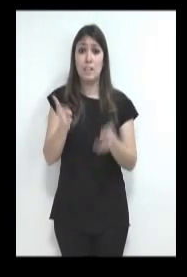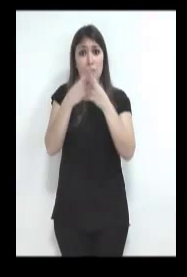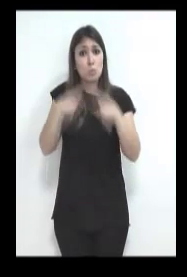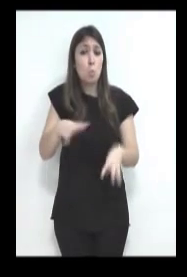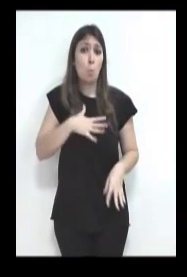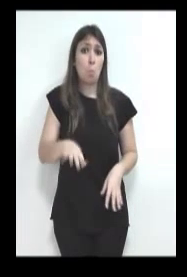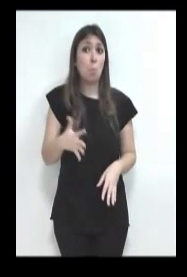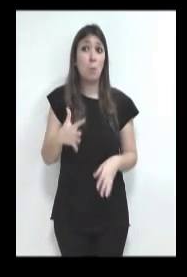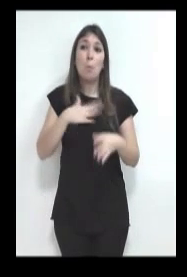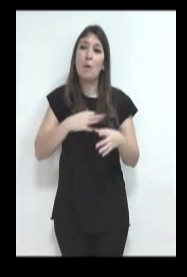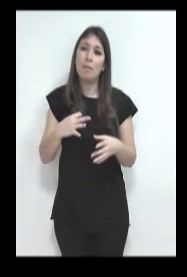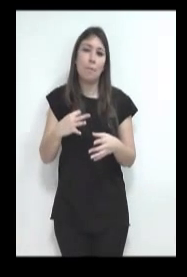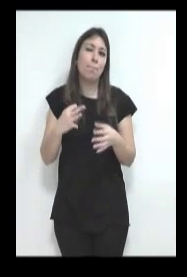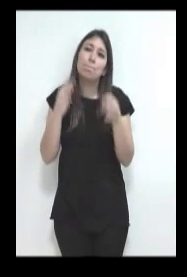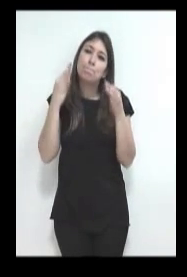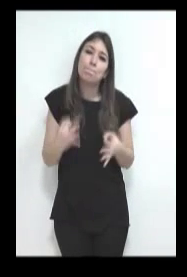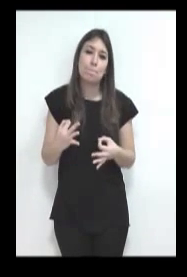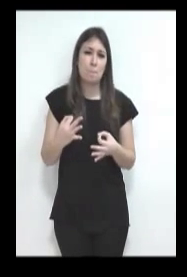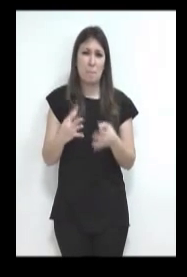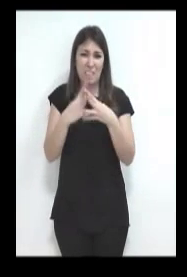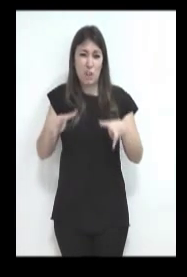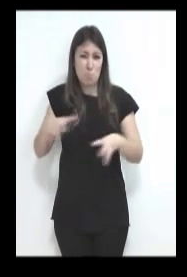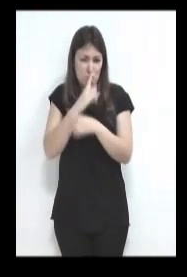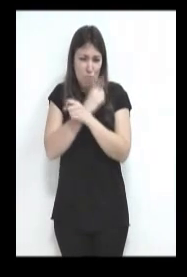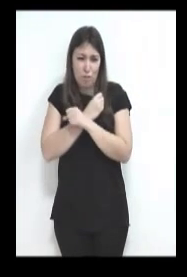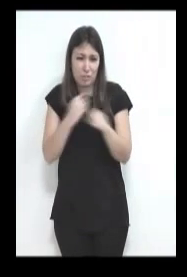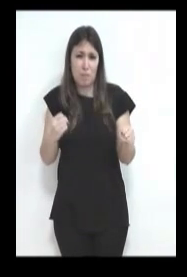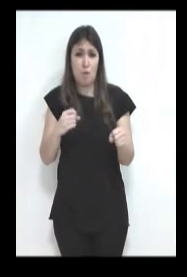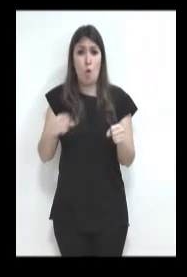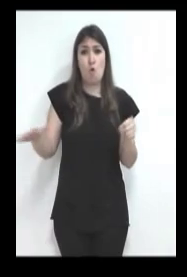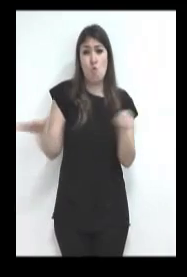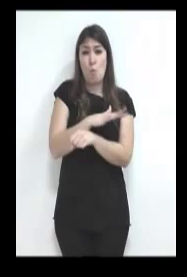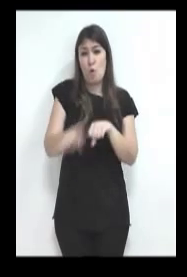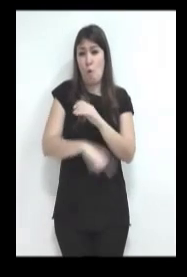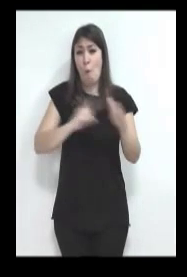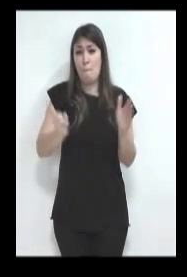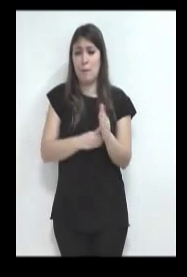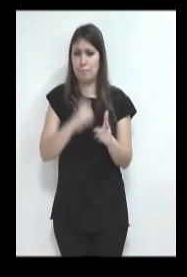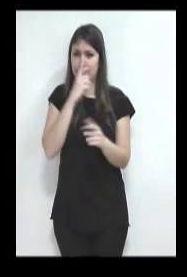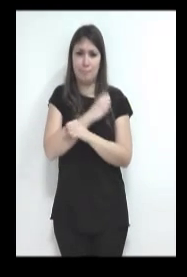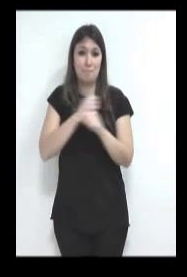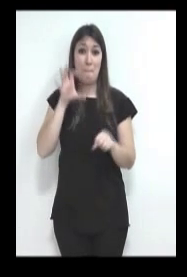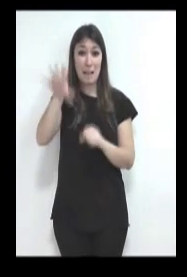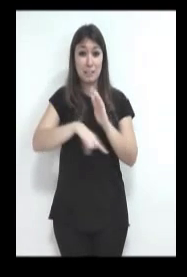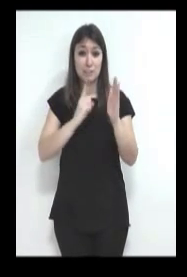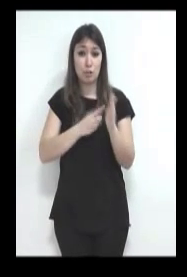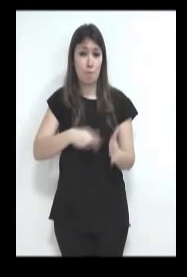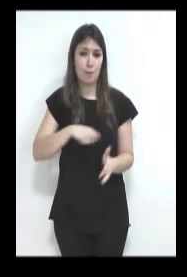yo doy por descontado que es imposible tener una infraestructura uniforme a lo largo de todo el país.